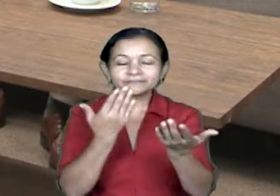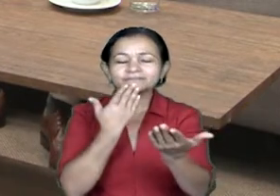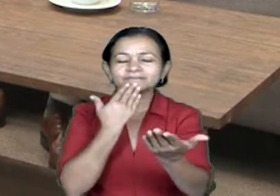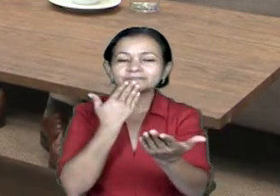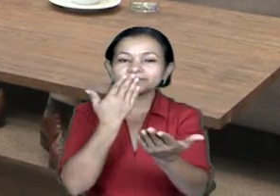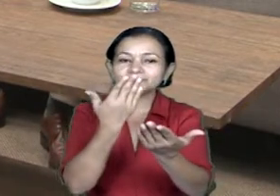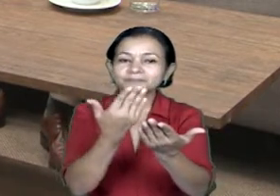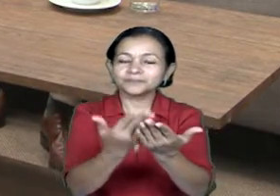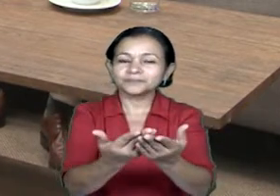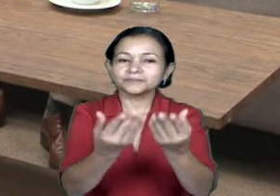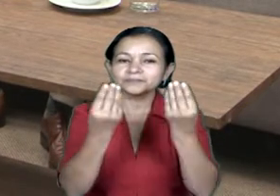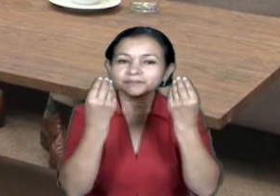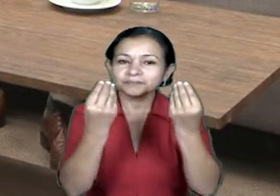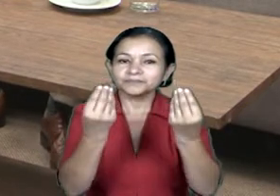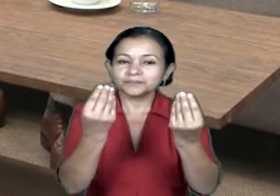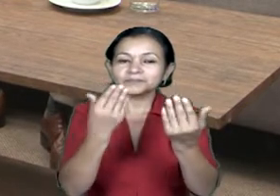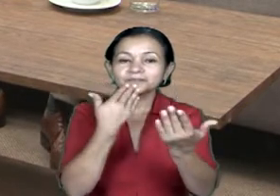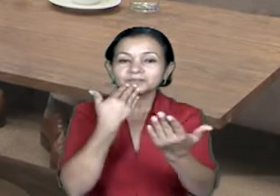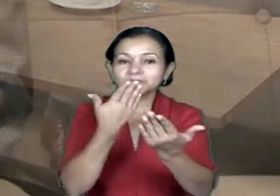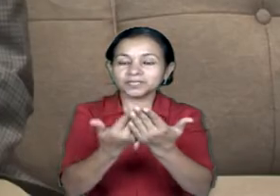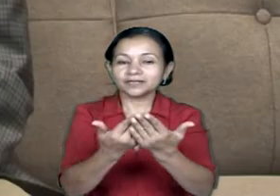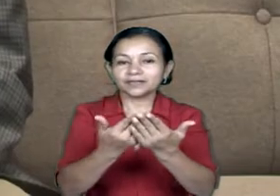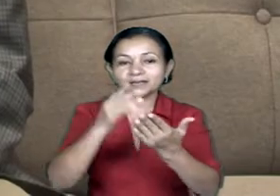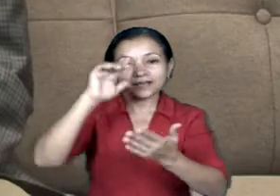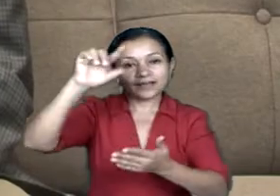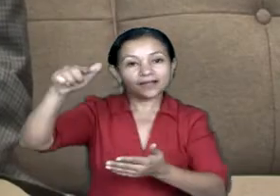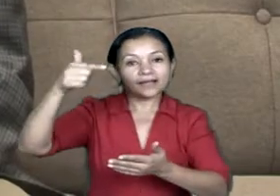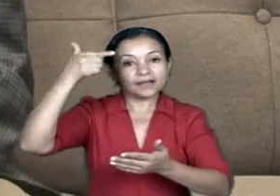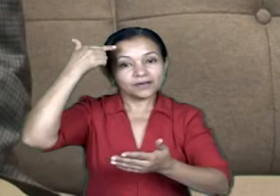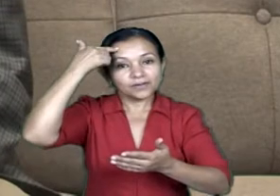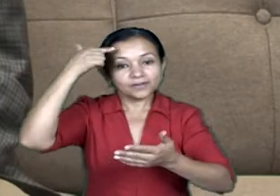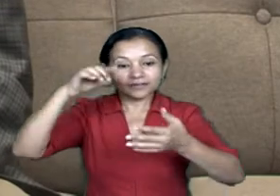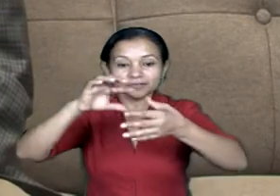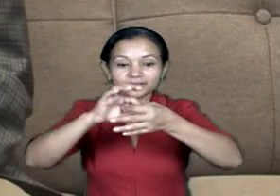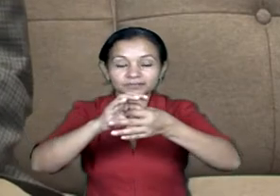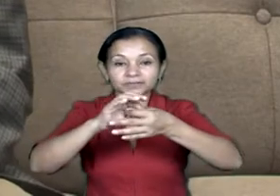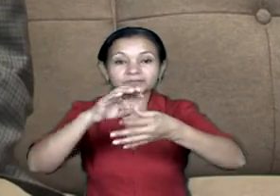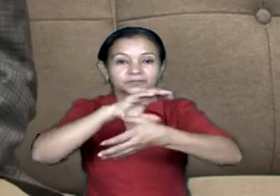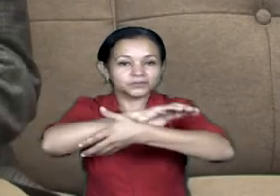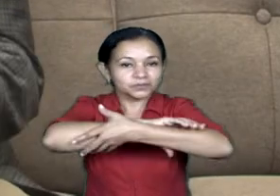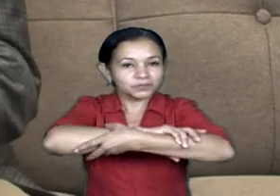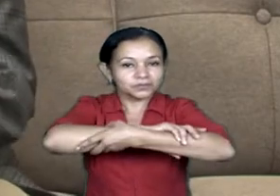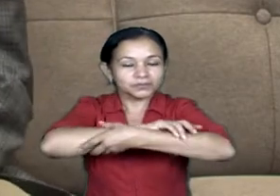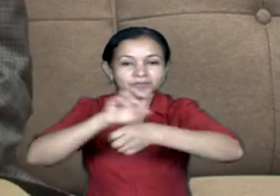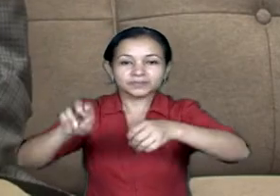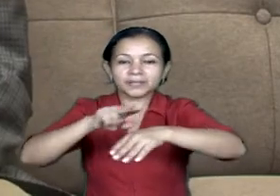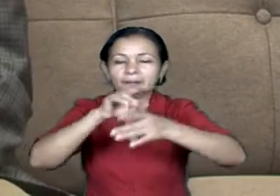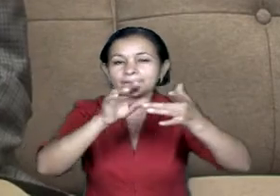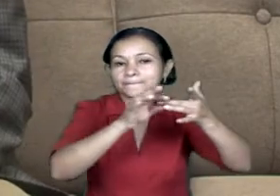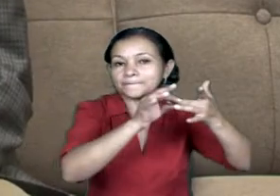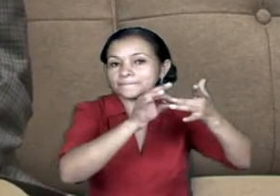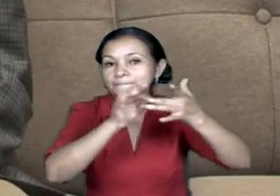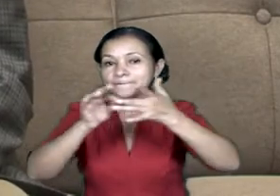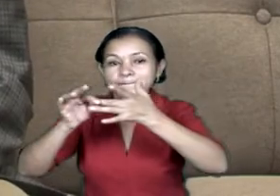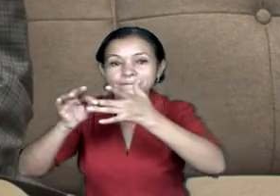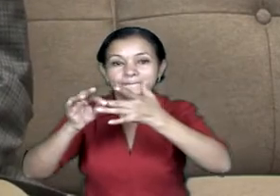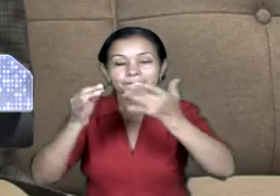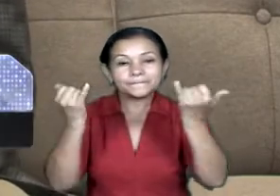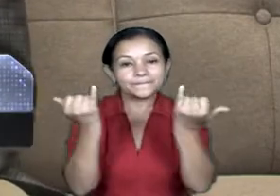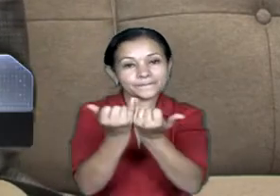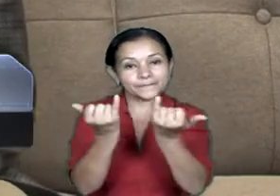agradecer al Gobierno de Reconciliación y Unidad Nacional, ¿no?, especialmente a